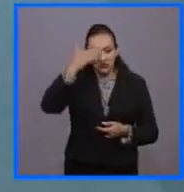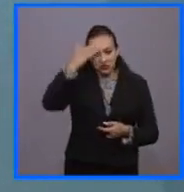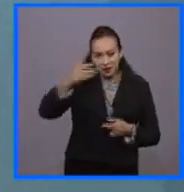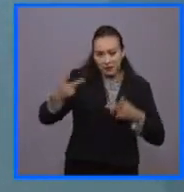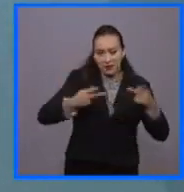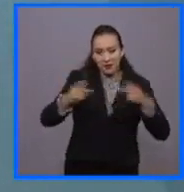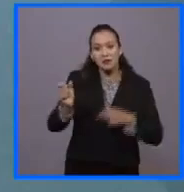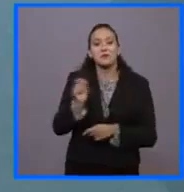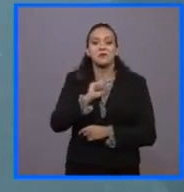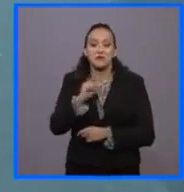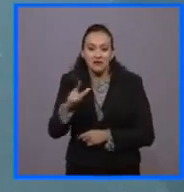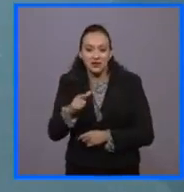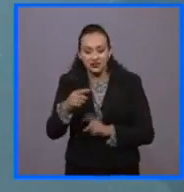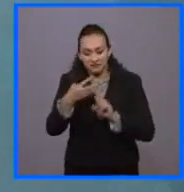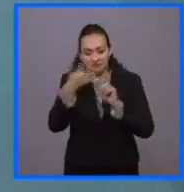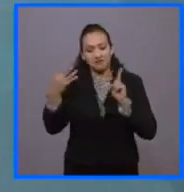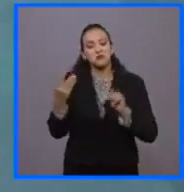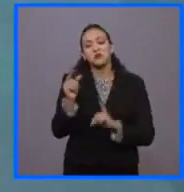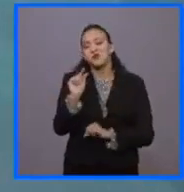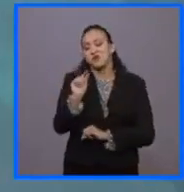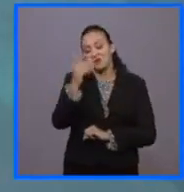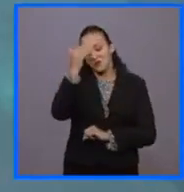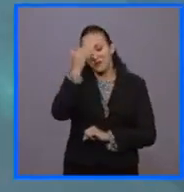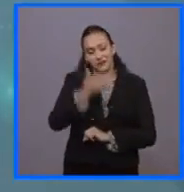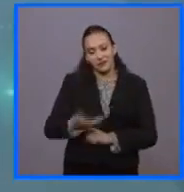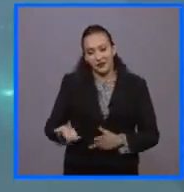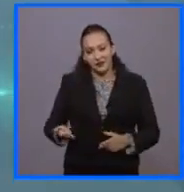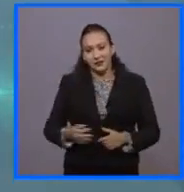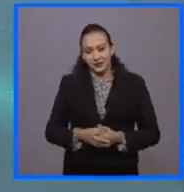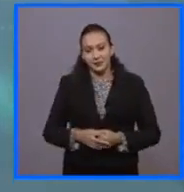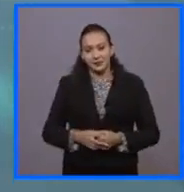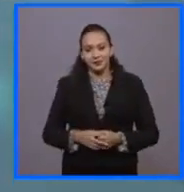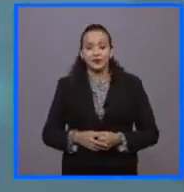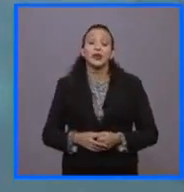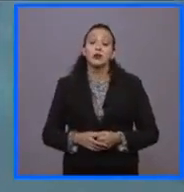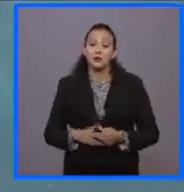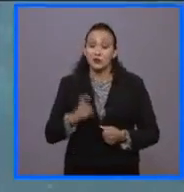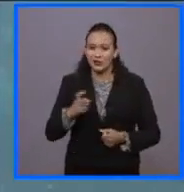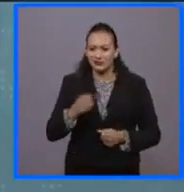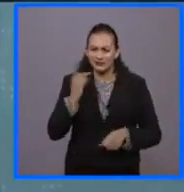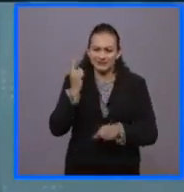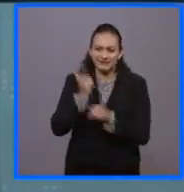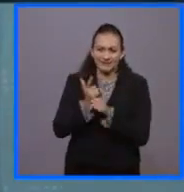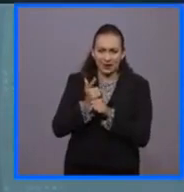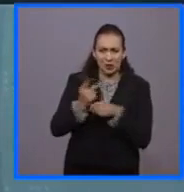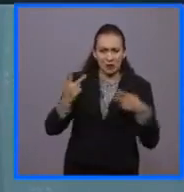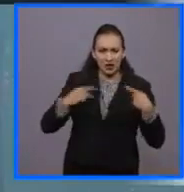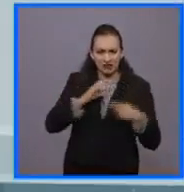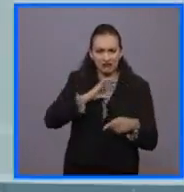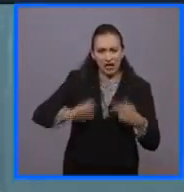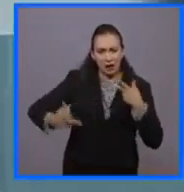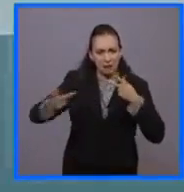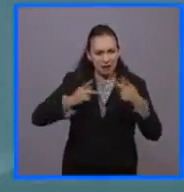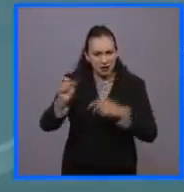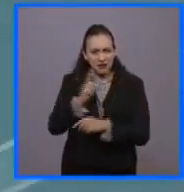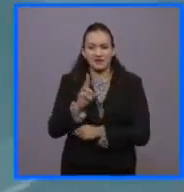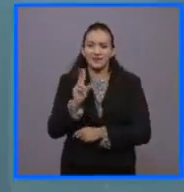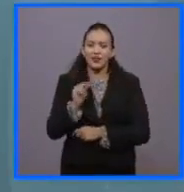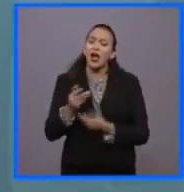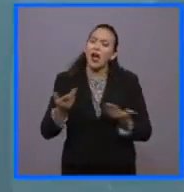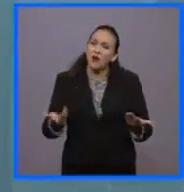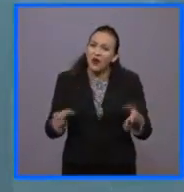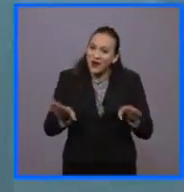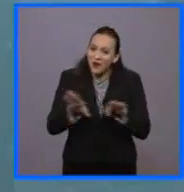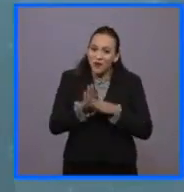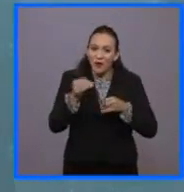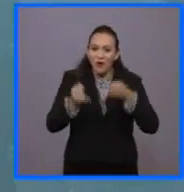la temática de la diversidad sexogenérica. Subrayó que ante esta falta de preparación, todas las personas juzgadoras electas en